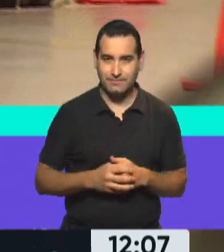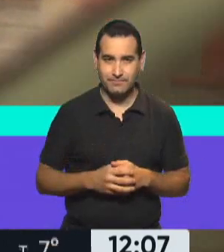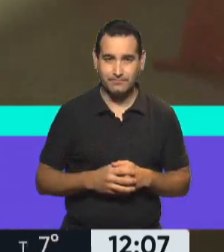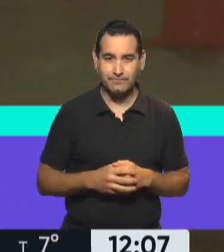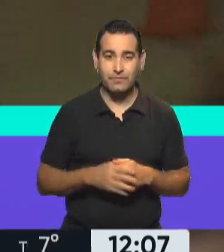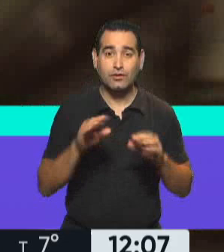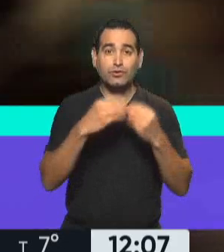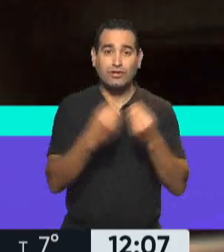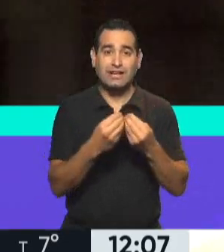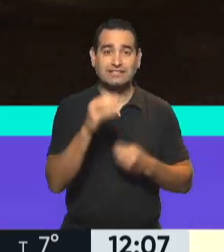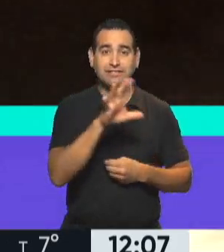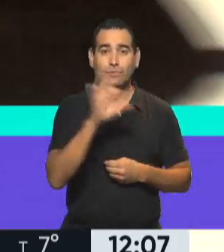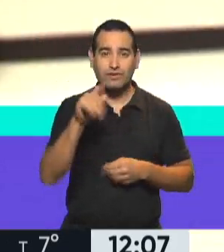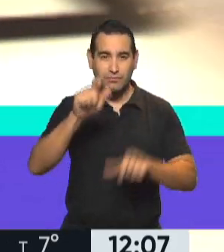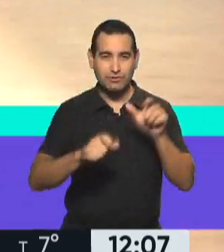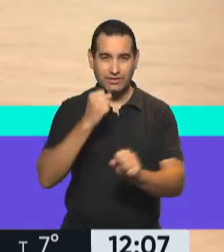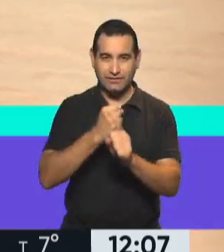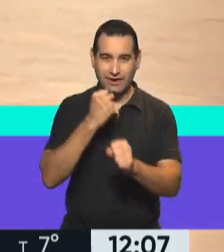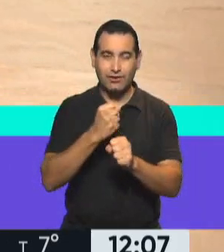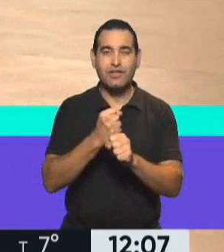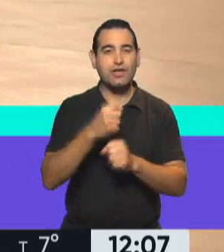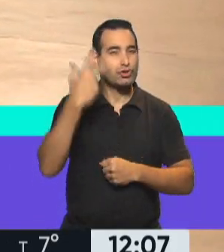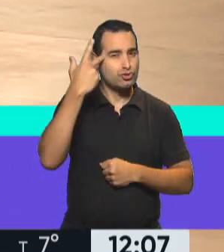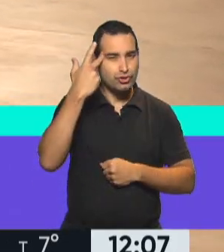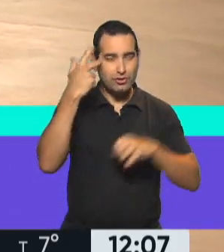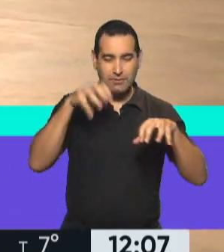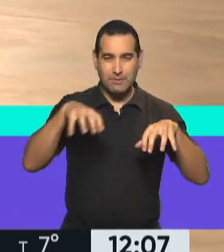se dispusieron 50 colaboradores en 18